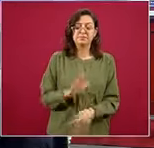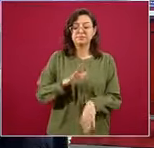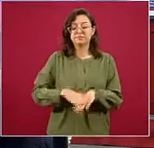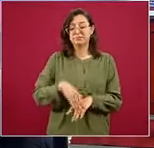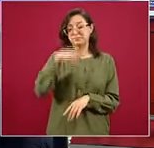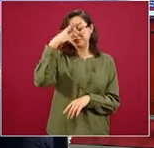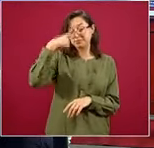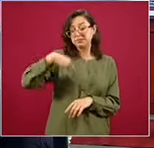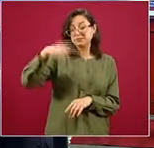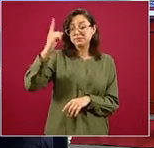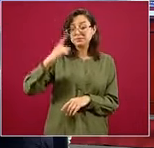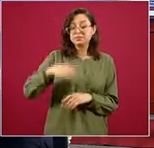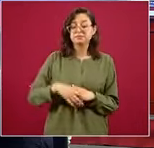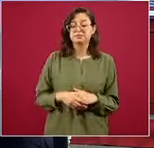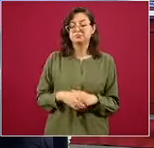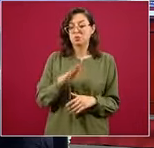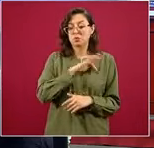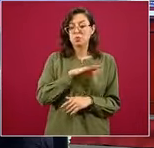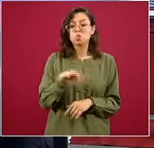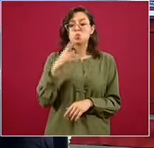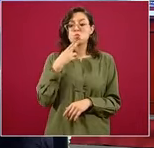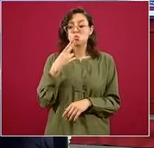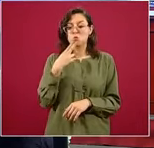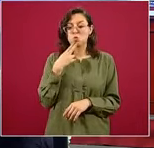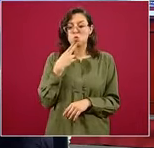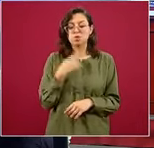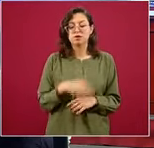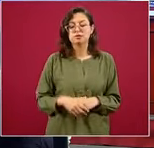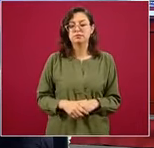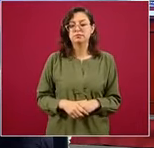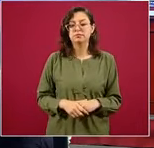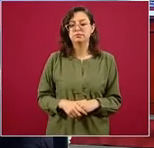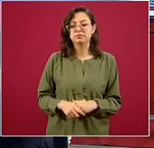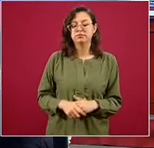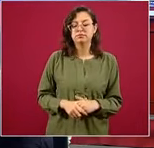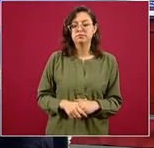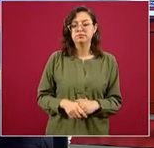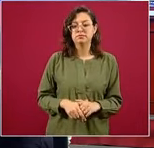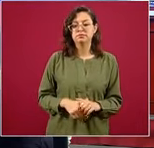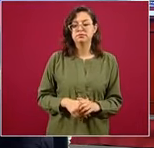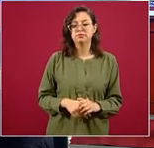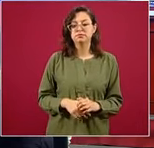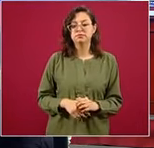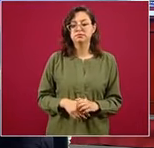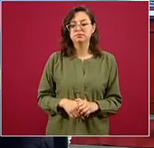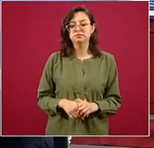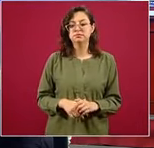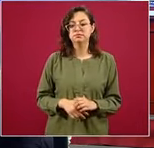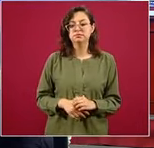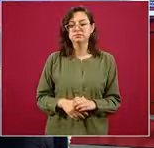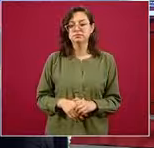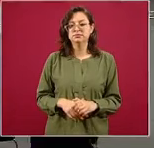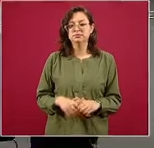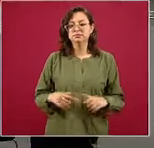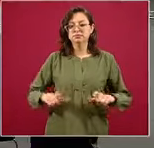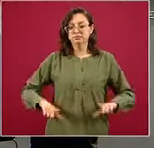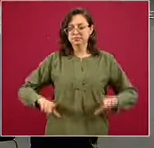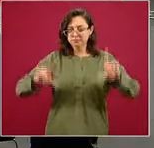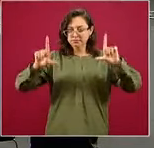facilitarle, para que puedan usar esto con todo gusto. La siguiente, vámonos abajo.